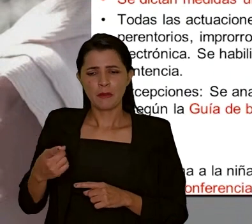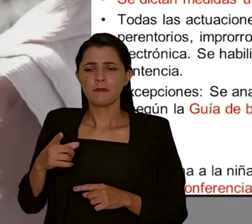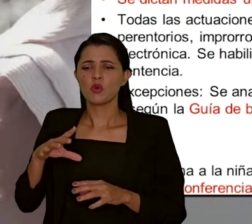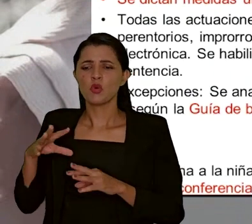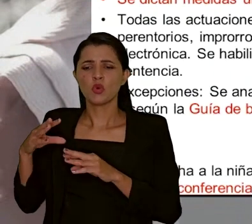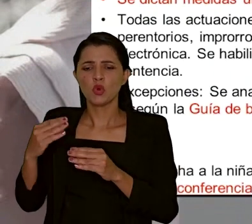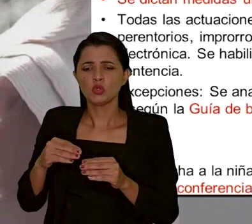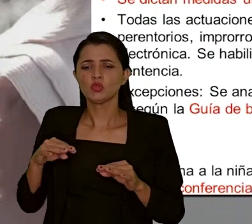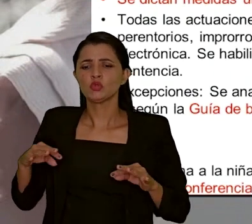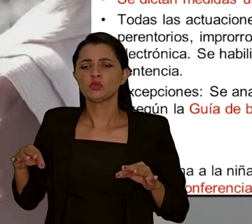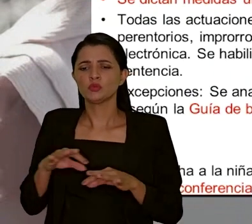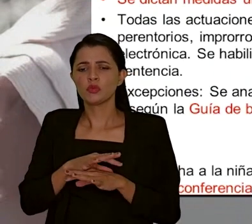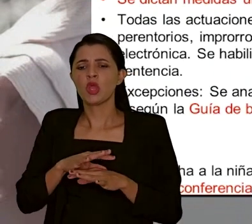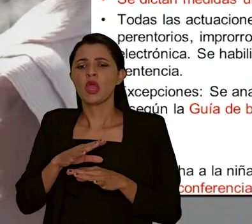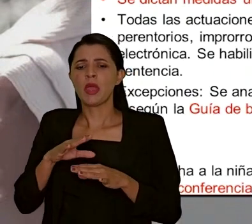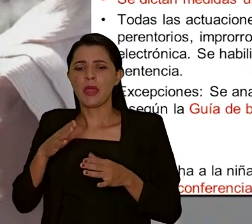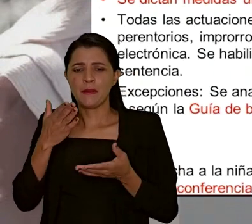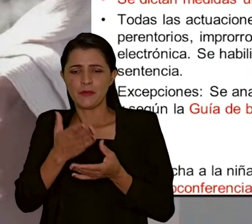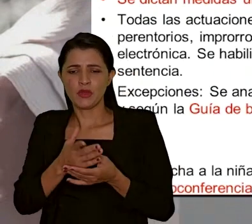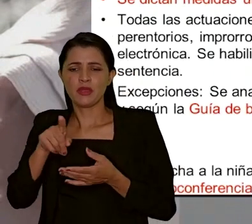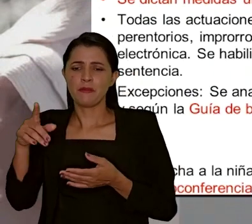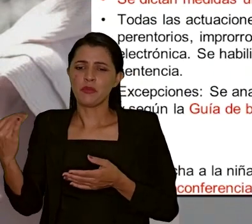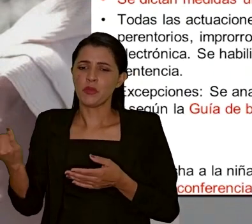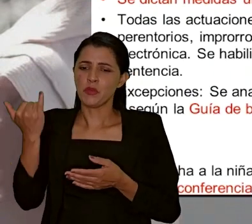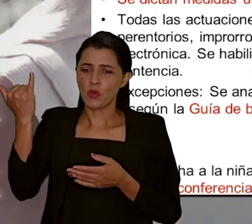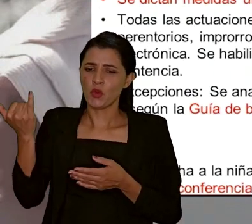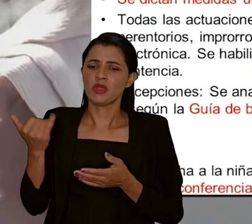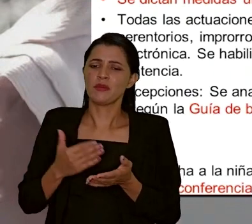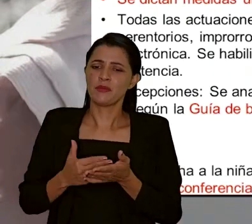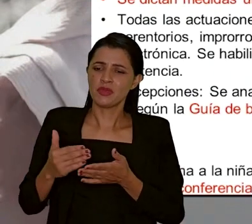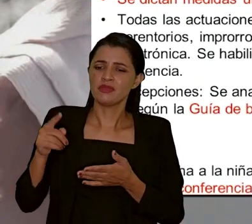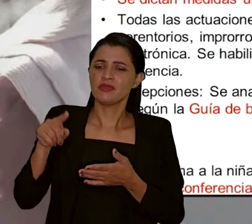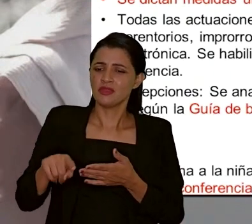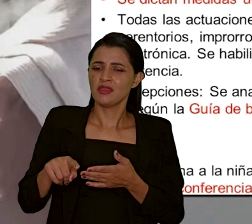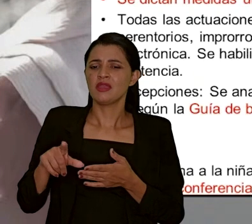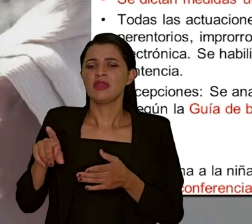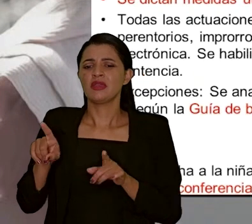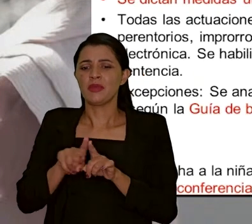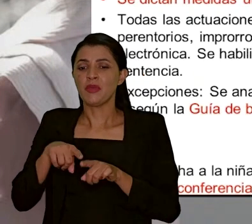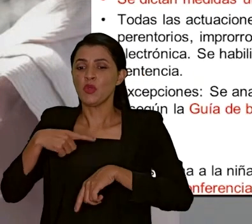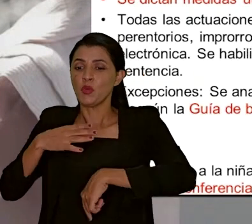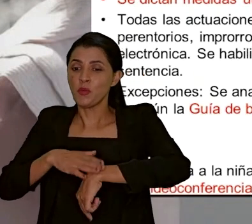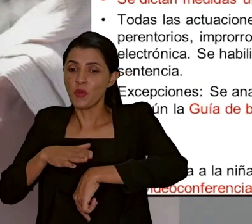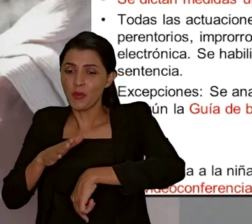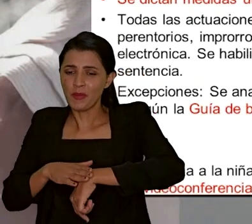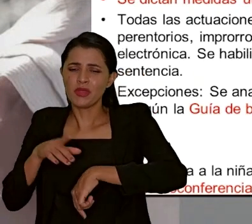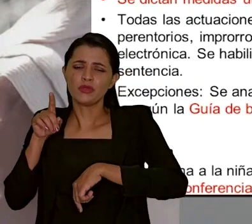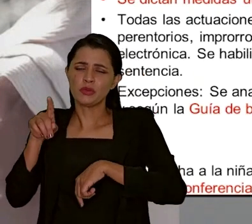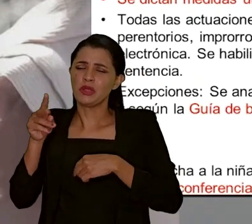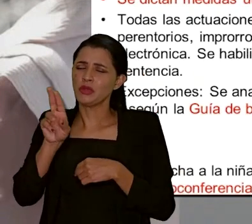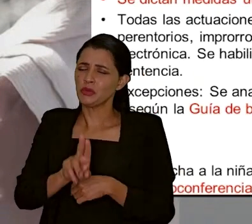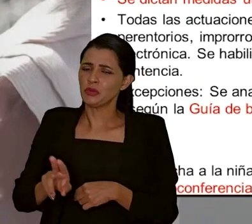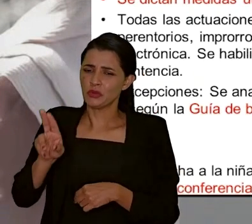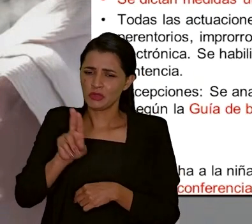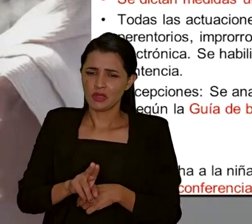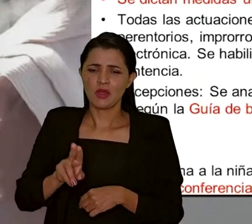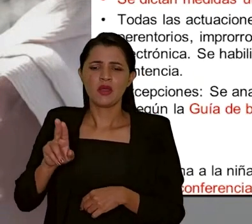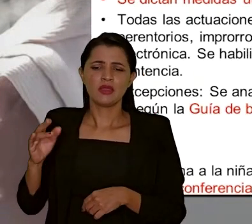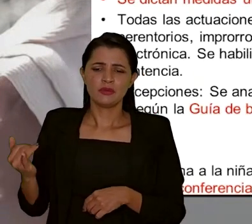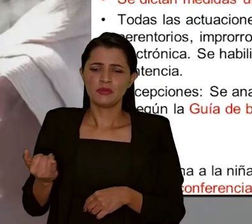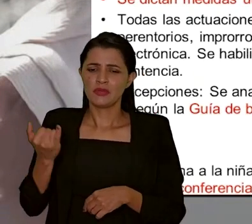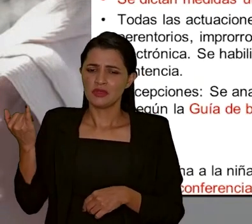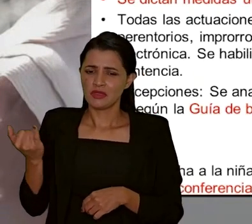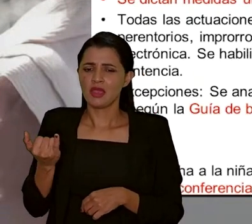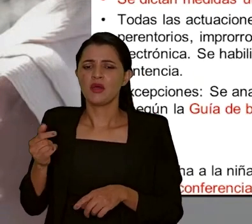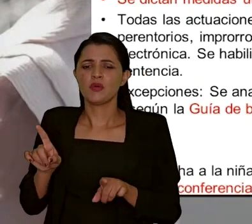que es importante del principio al final y fundamentalmente también en la ejecución, que el juez sea un verdadero director del